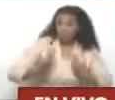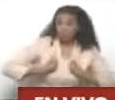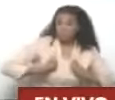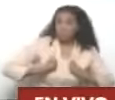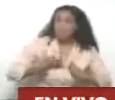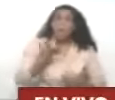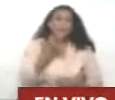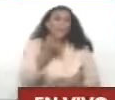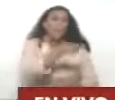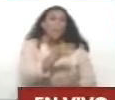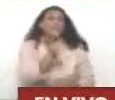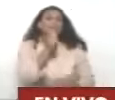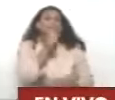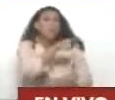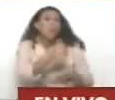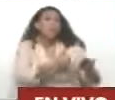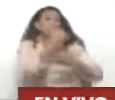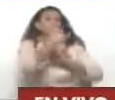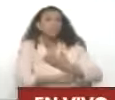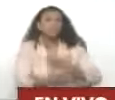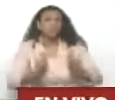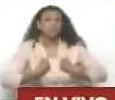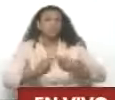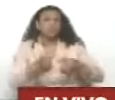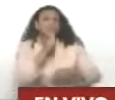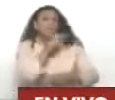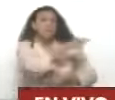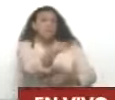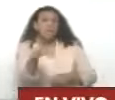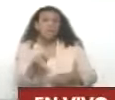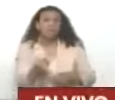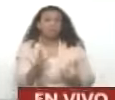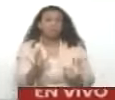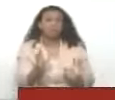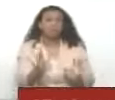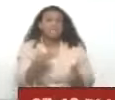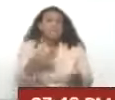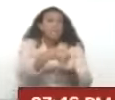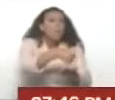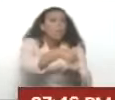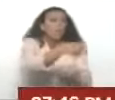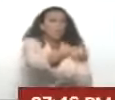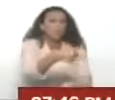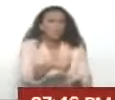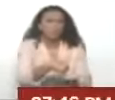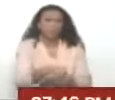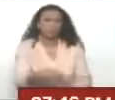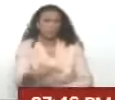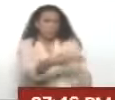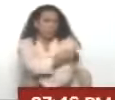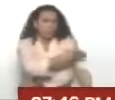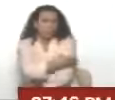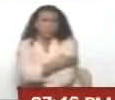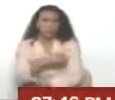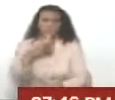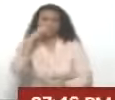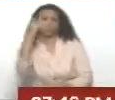tú, ¿quién de ellos tiene un proyecto? ¿Quién de los patarucos tiene un plan para el